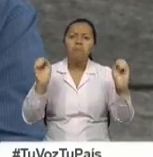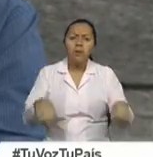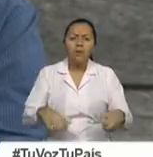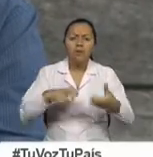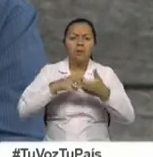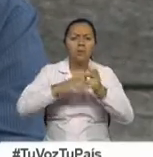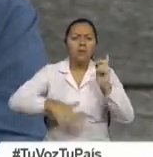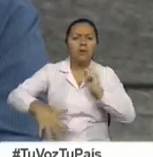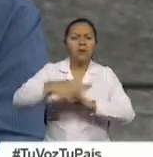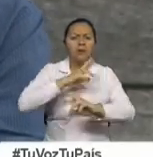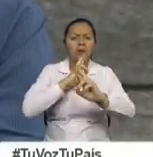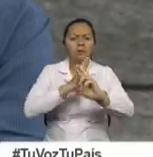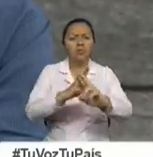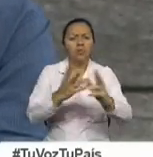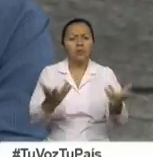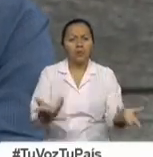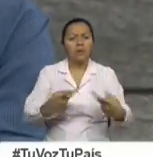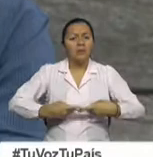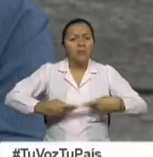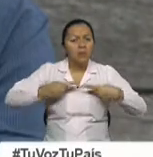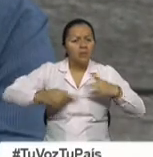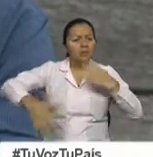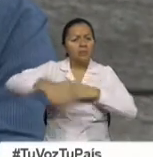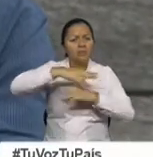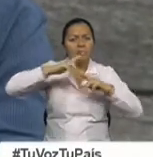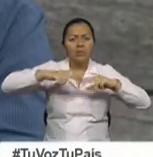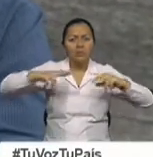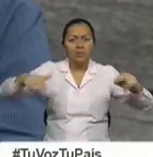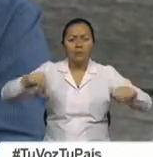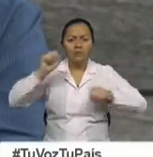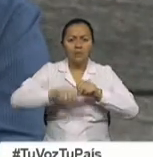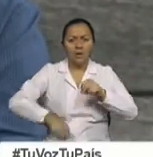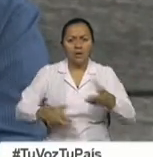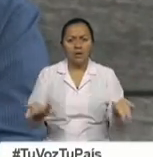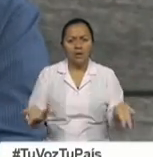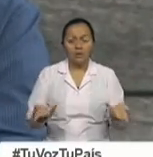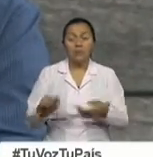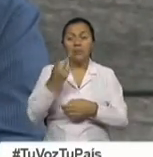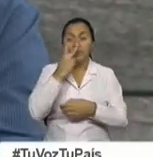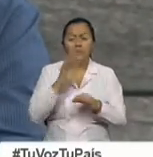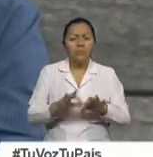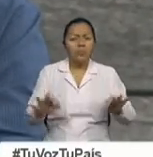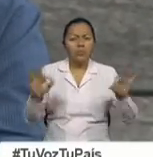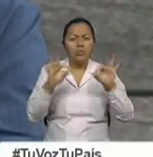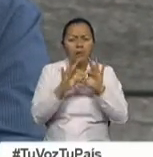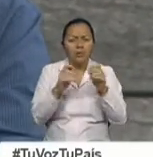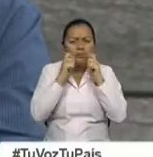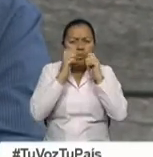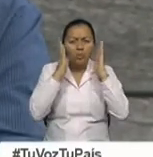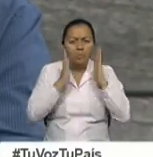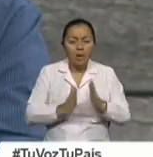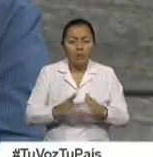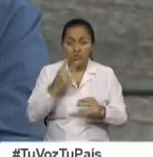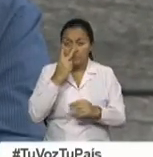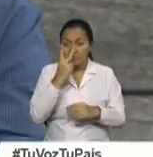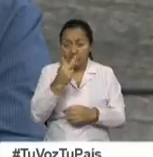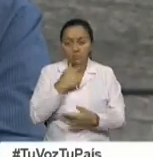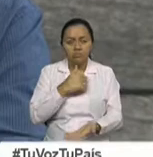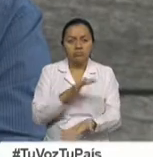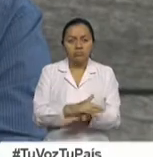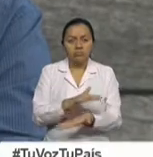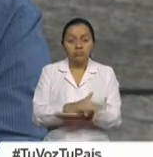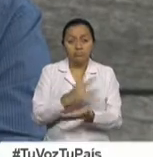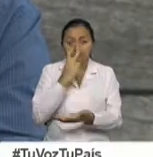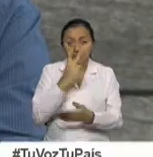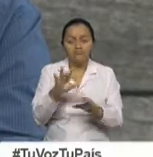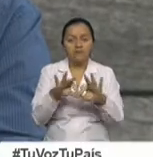consecuencias fatales para la vida y el medio ambiente. Nada es más valioso que la vida humana. Jamás duden de que su tranquilidad y la de